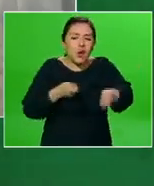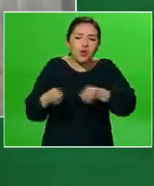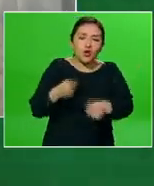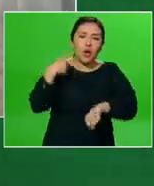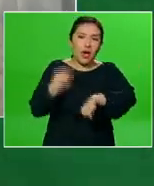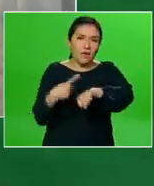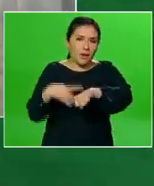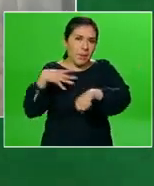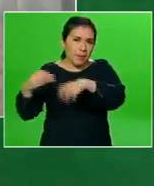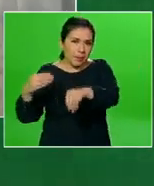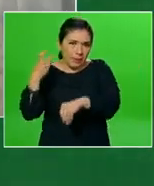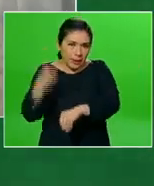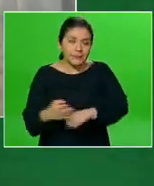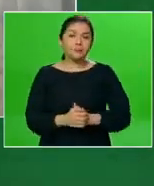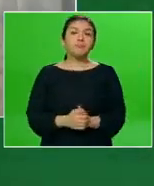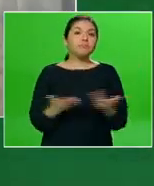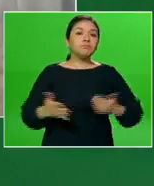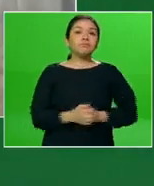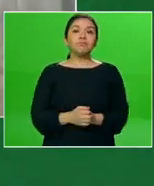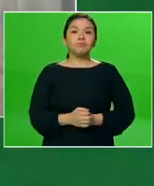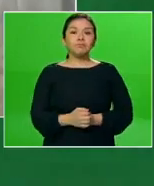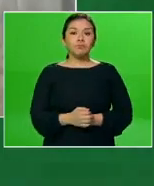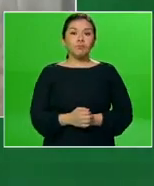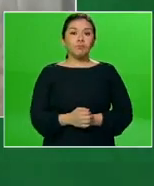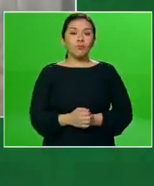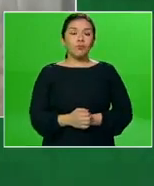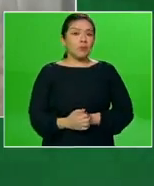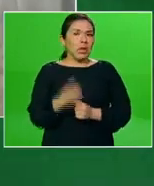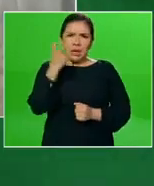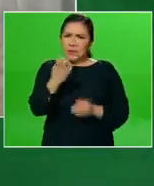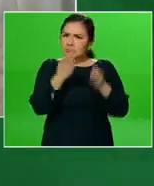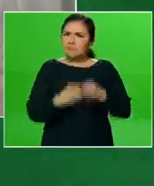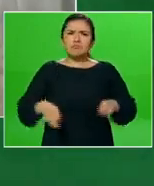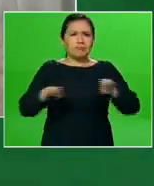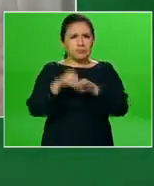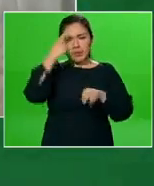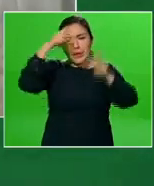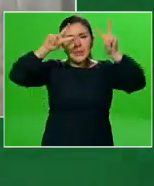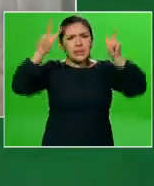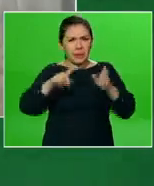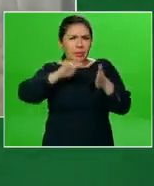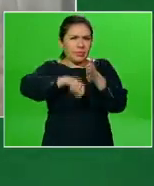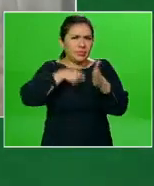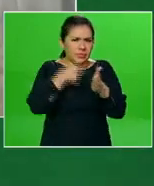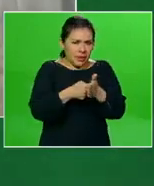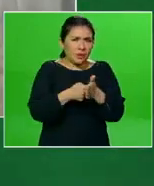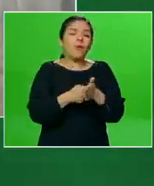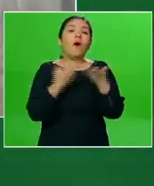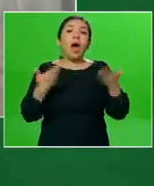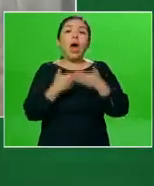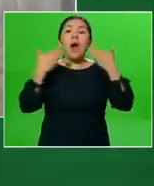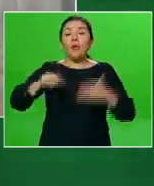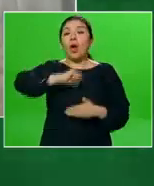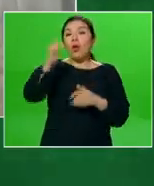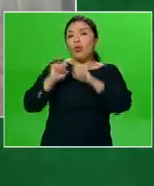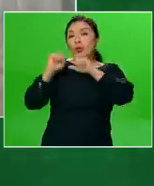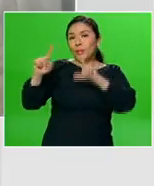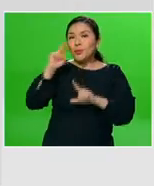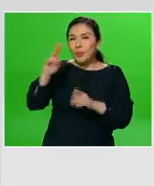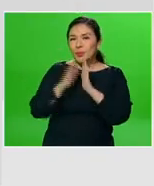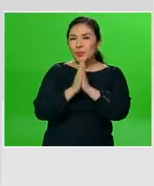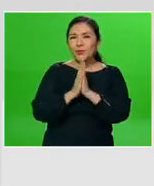pandemia bueno pues básicamente esta es la parte del componente técnico si nos pasan la siguiente por